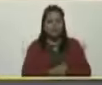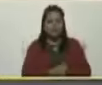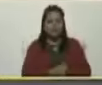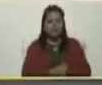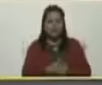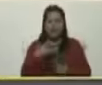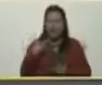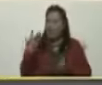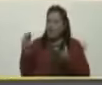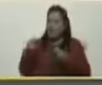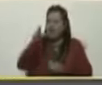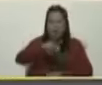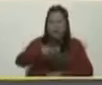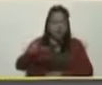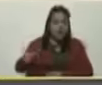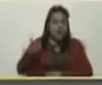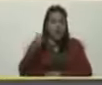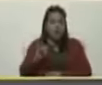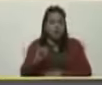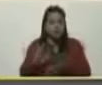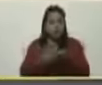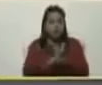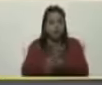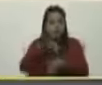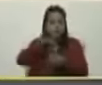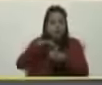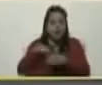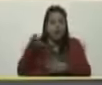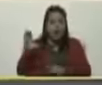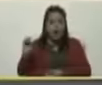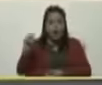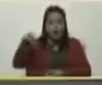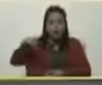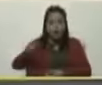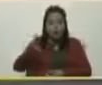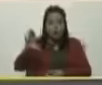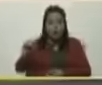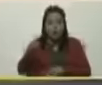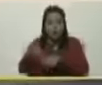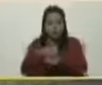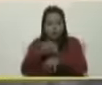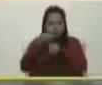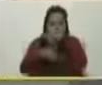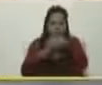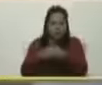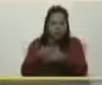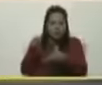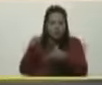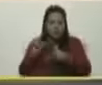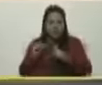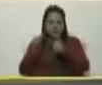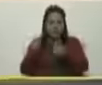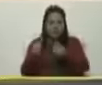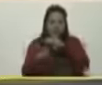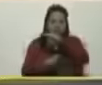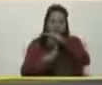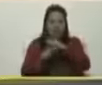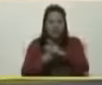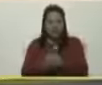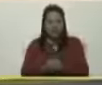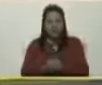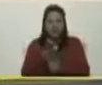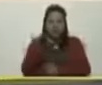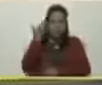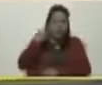muchísimos productores que están a nivel de conuquero, ¿no? Como usted bien lo decía, de allí vienen nuestras raíces, ¿no? De nuestros